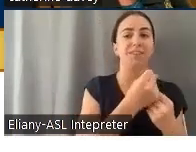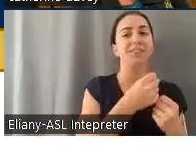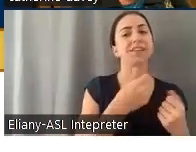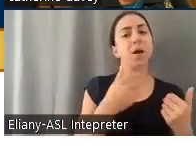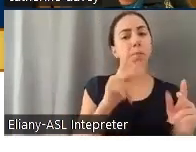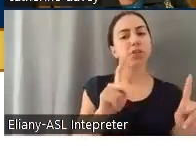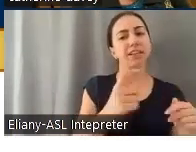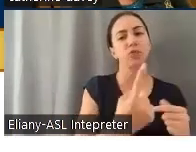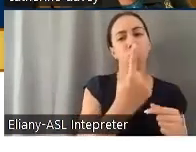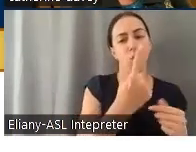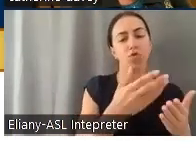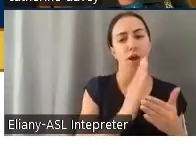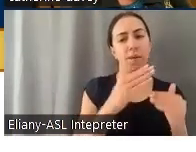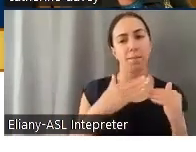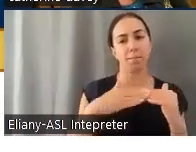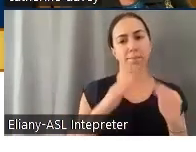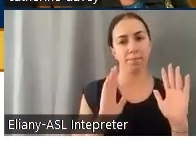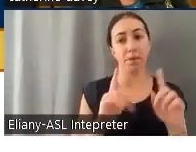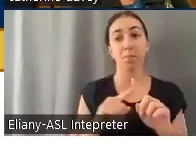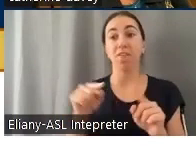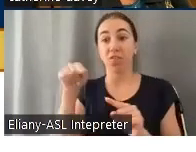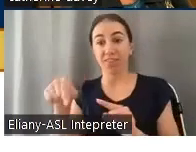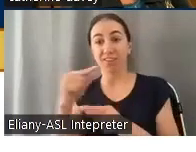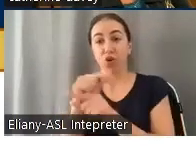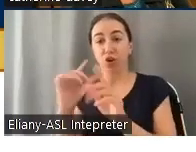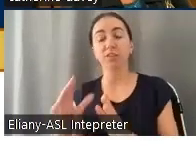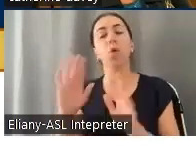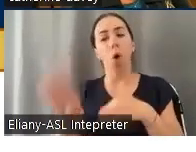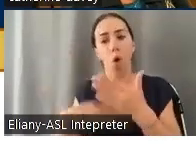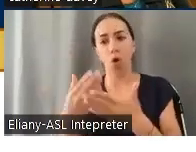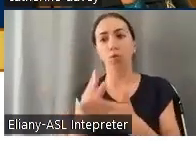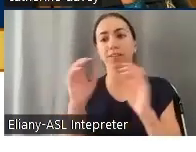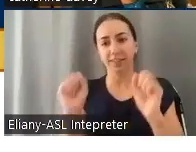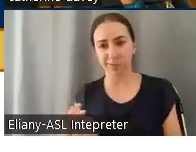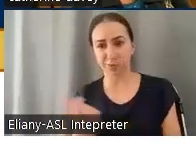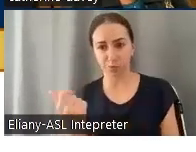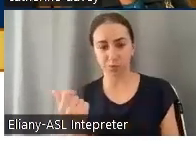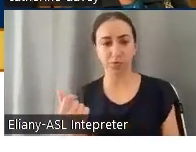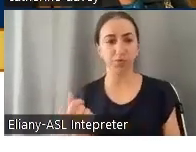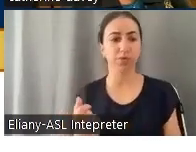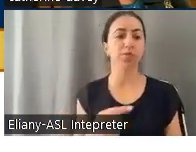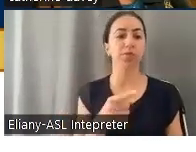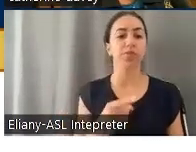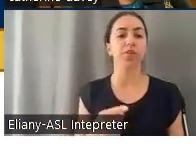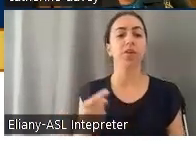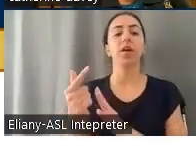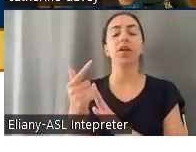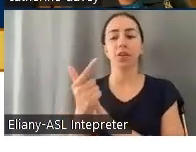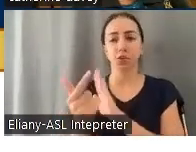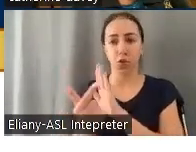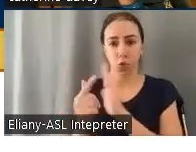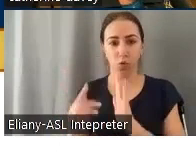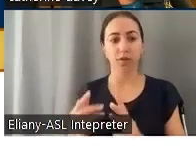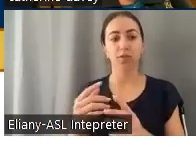tutelar donde una persona debe tener por lo menos un derecho. En la tutela todos los derechos se le pueden remover. En una tutela hay